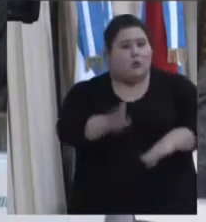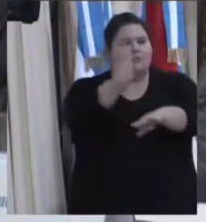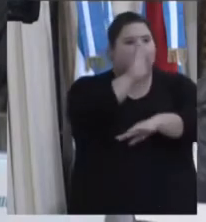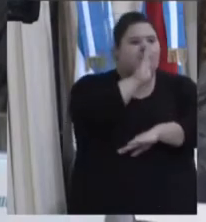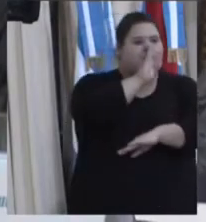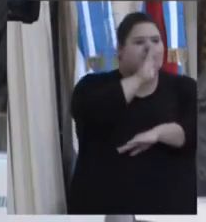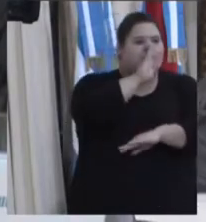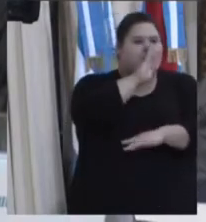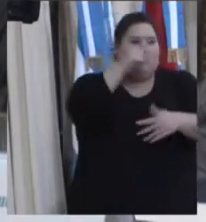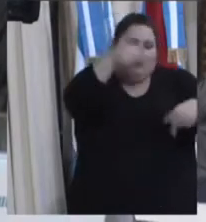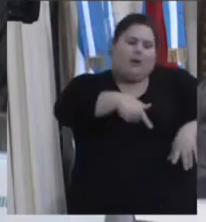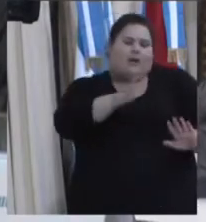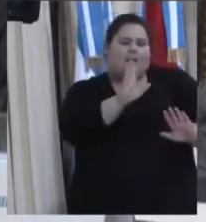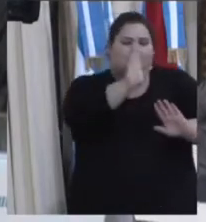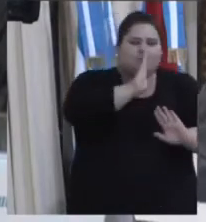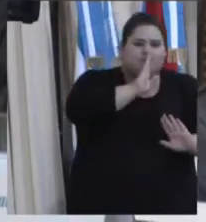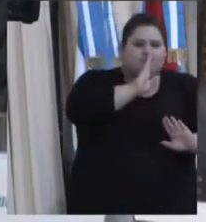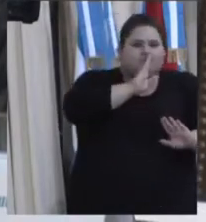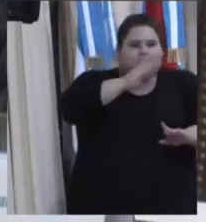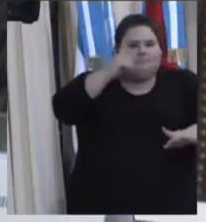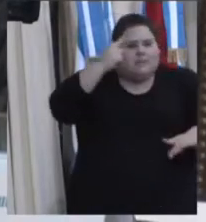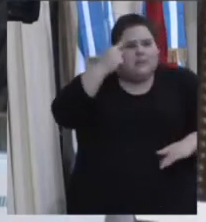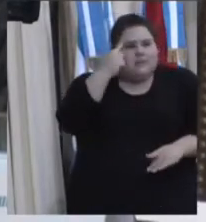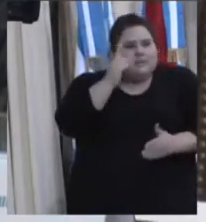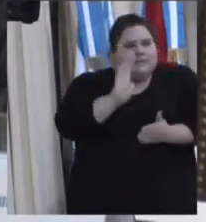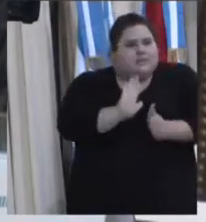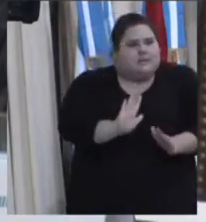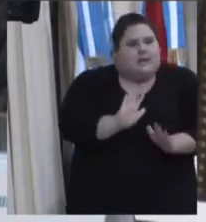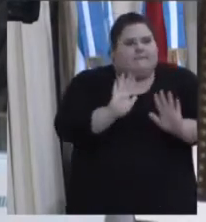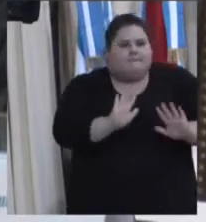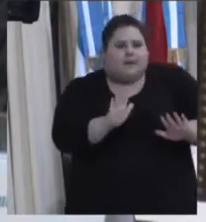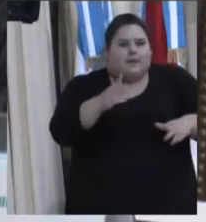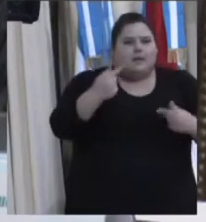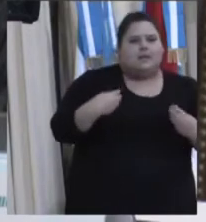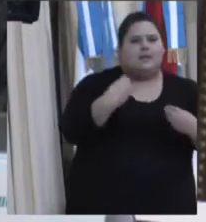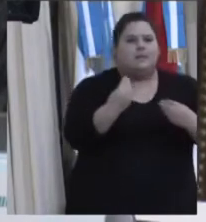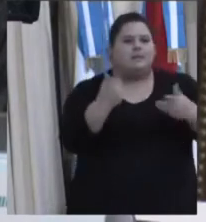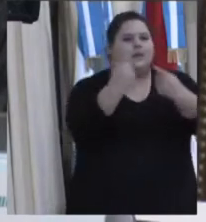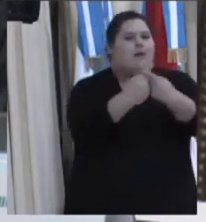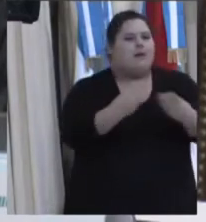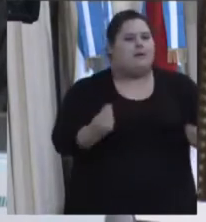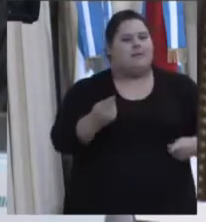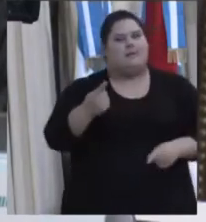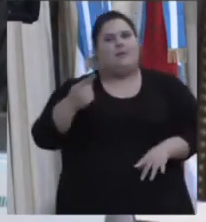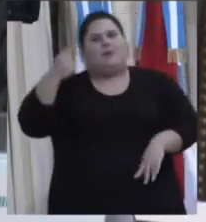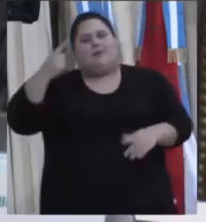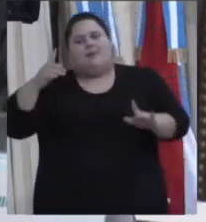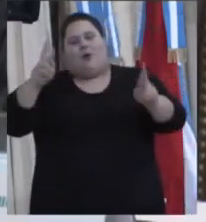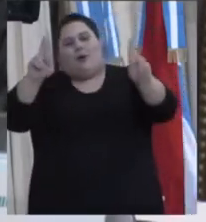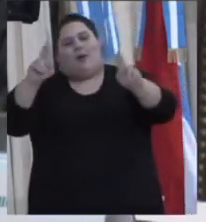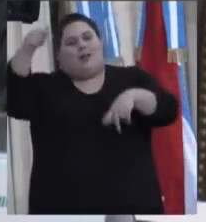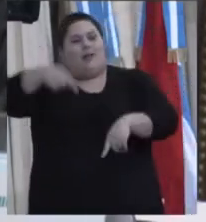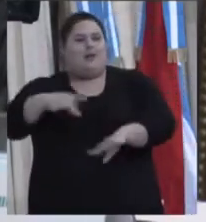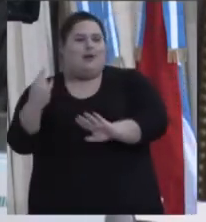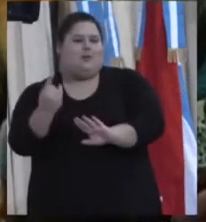se silenció, estábamos todos con la expectativa de que iba a ocurrir. Ojalá ocurriera eso en la universidad cuando